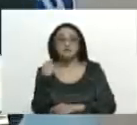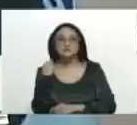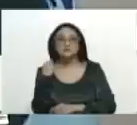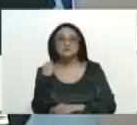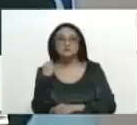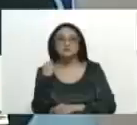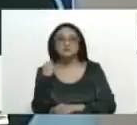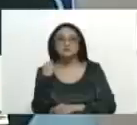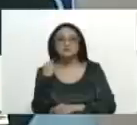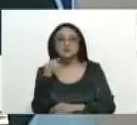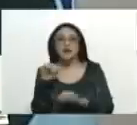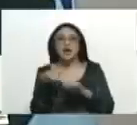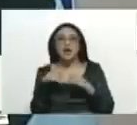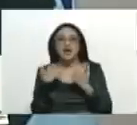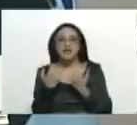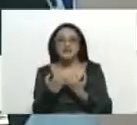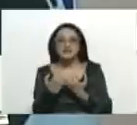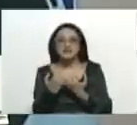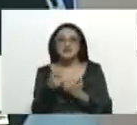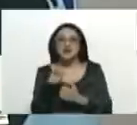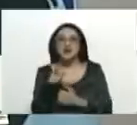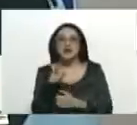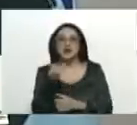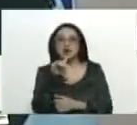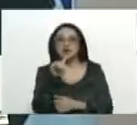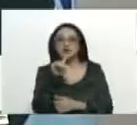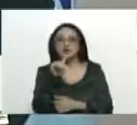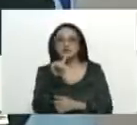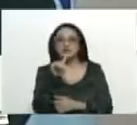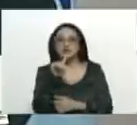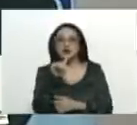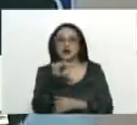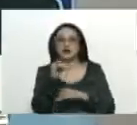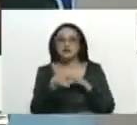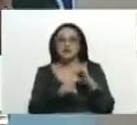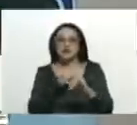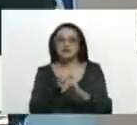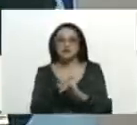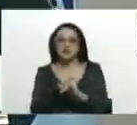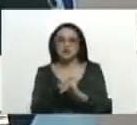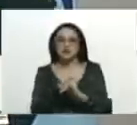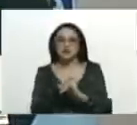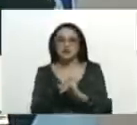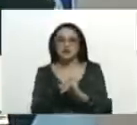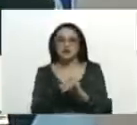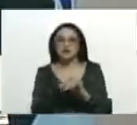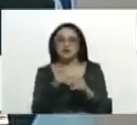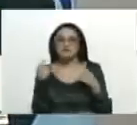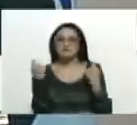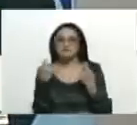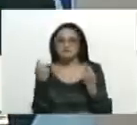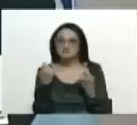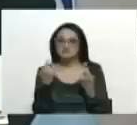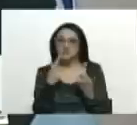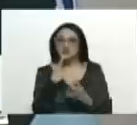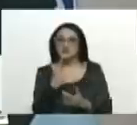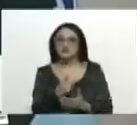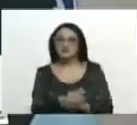algunas agencias de noticias internacionales entre ellas la de asociated Express entre otras es que